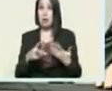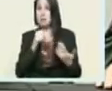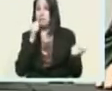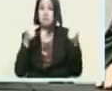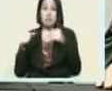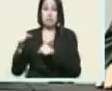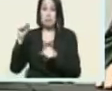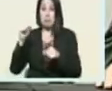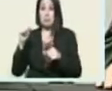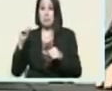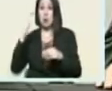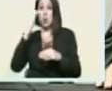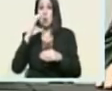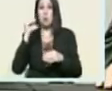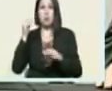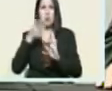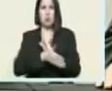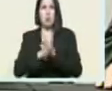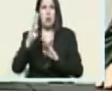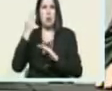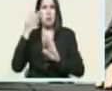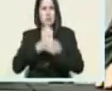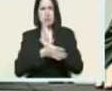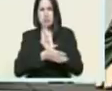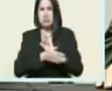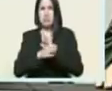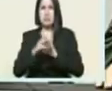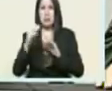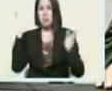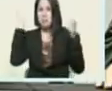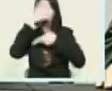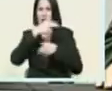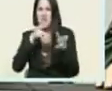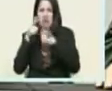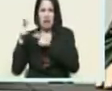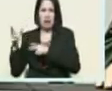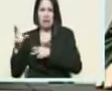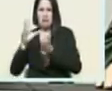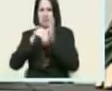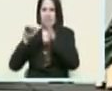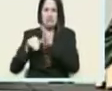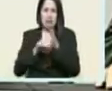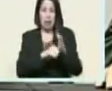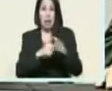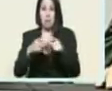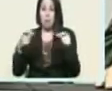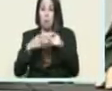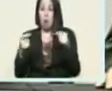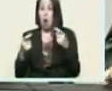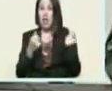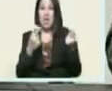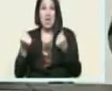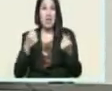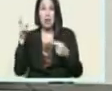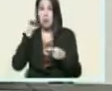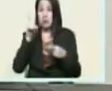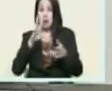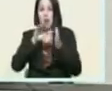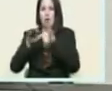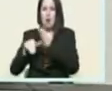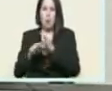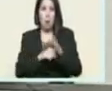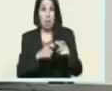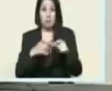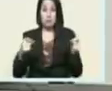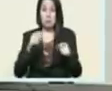de Cúcuta, con las mafias de Maicao. Hablo de mafias. Contra la moneda venezolana se roban el billete